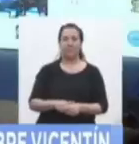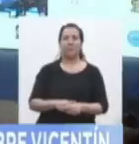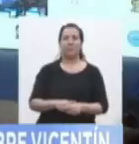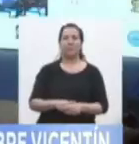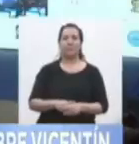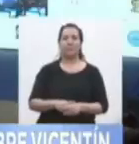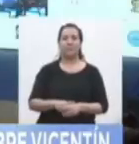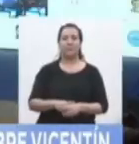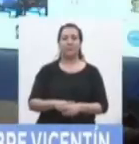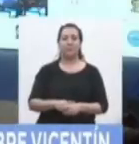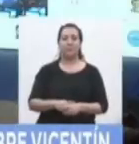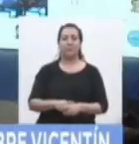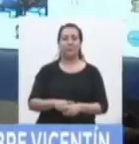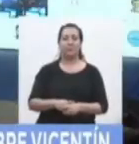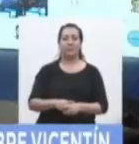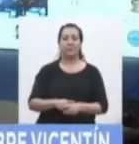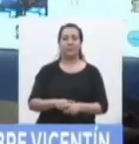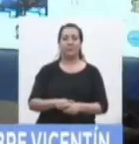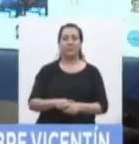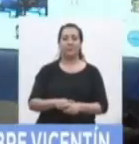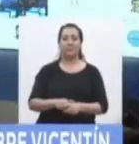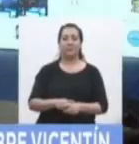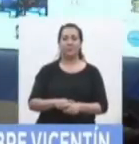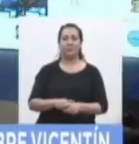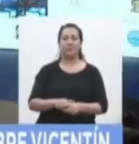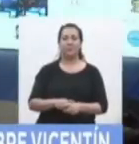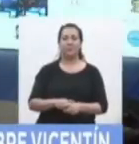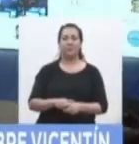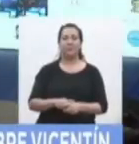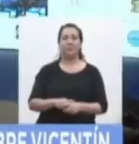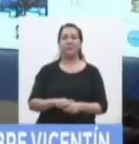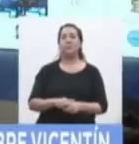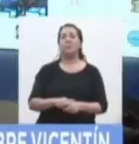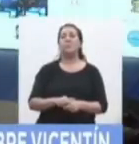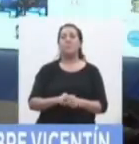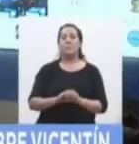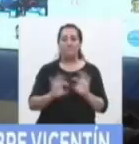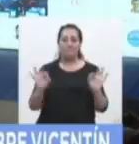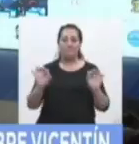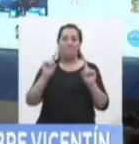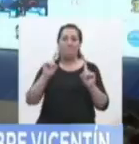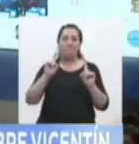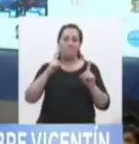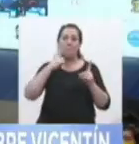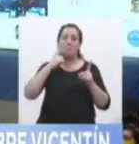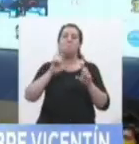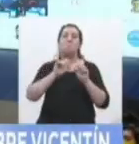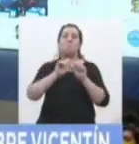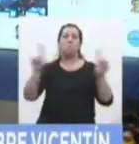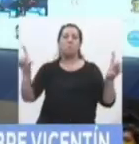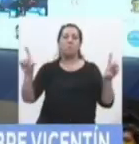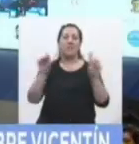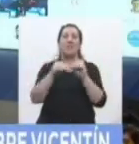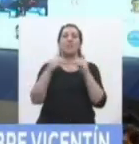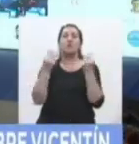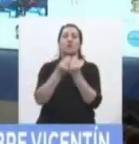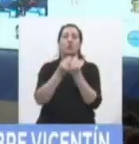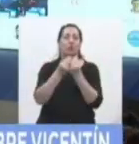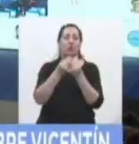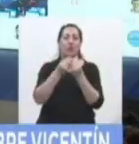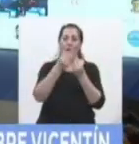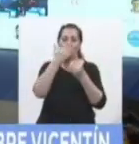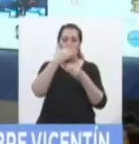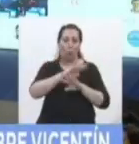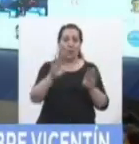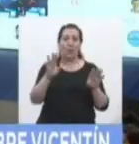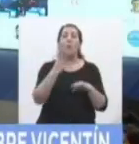a un nivel de confrontación y de tensión política que nada tiene que ver con, quizás, con la hoja de ruta del sentido